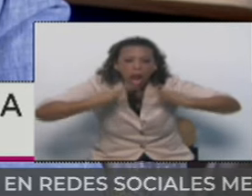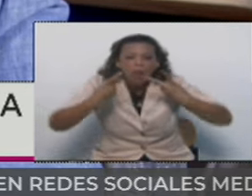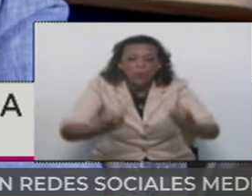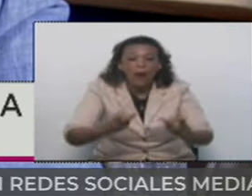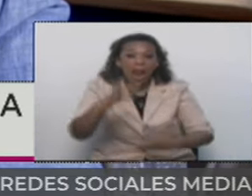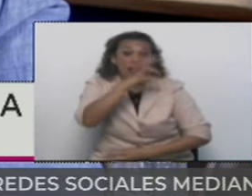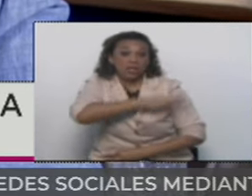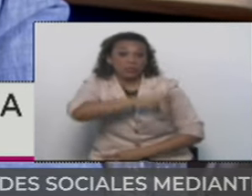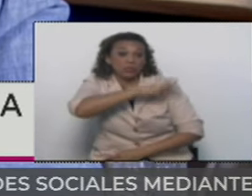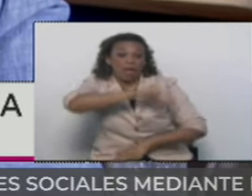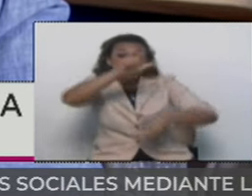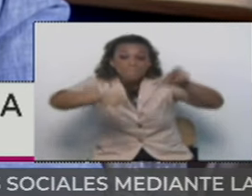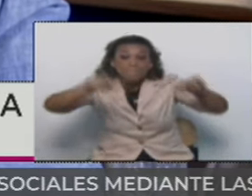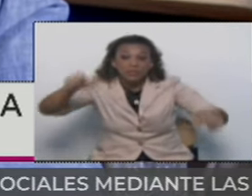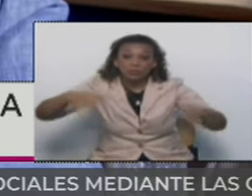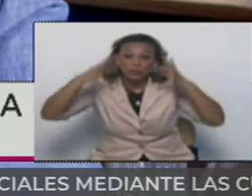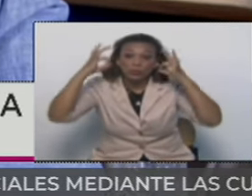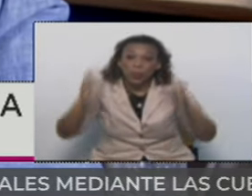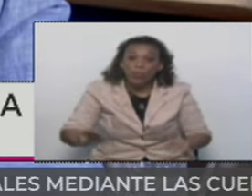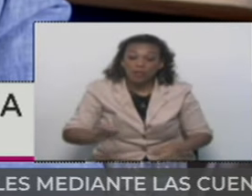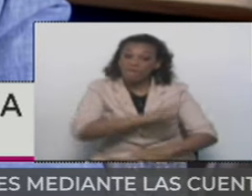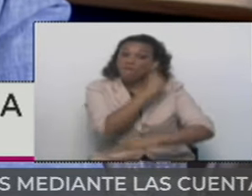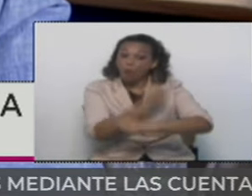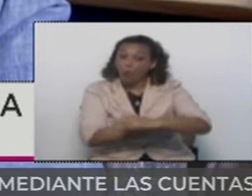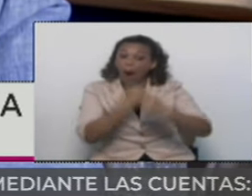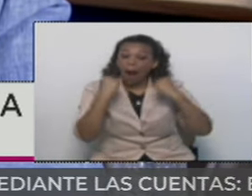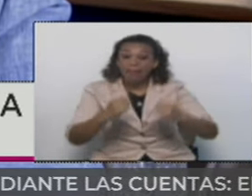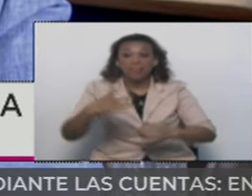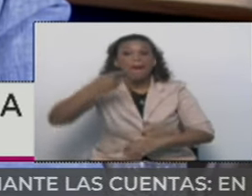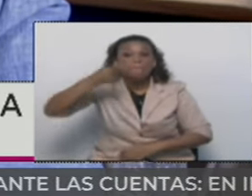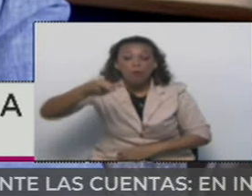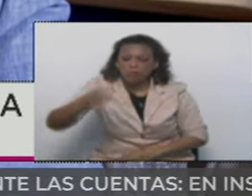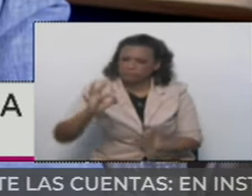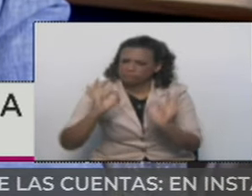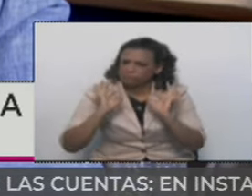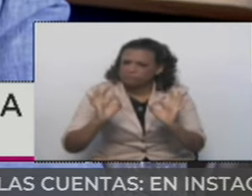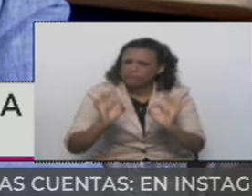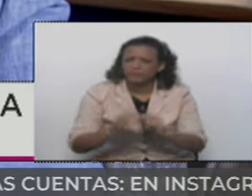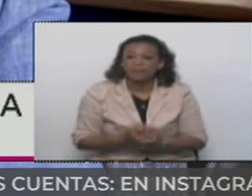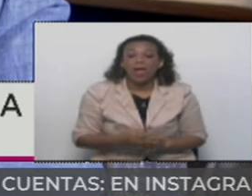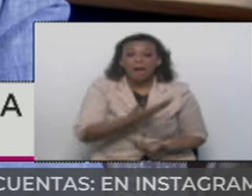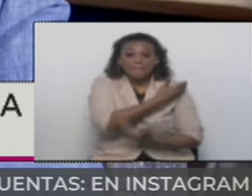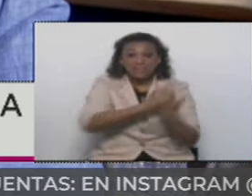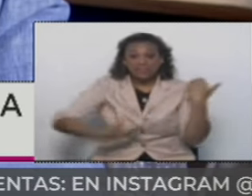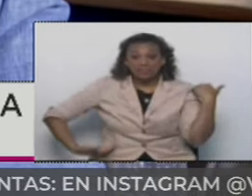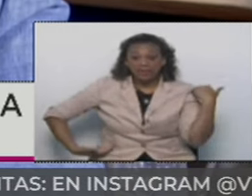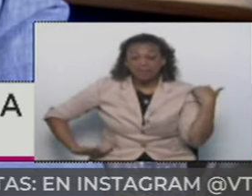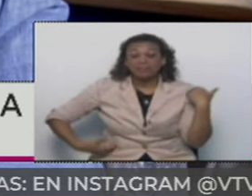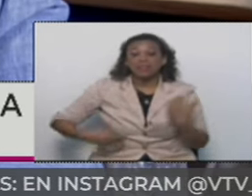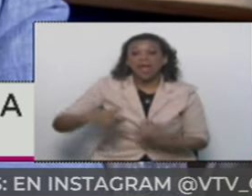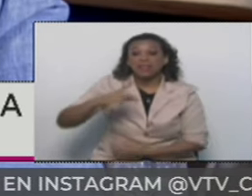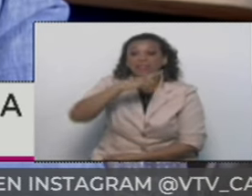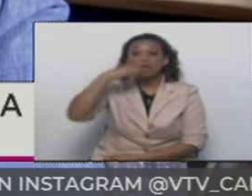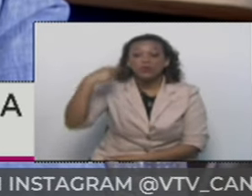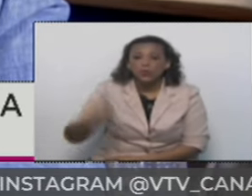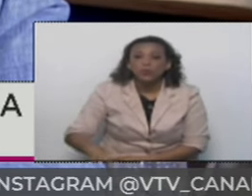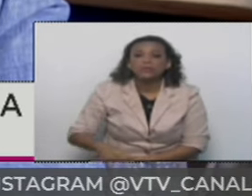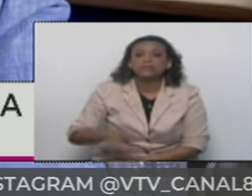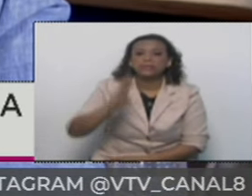es una sociedad muy poderosa. El presidente Putin ha construido una institucionalidad y a un